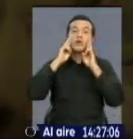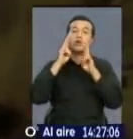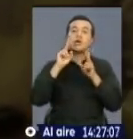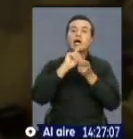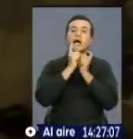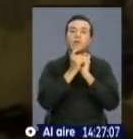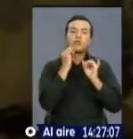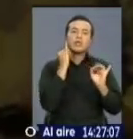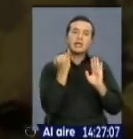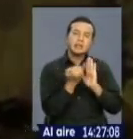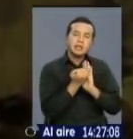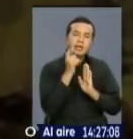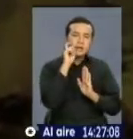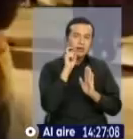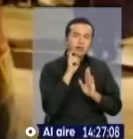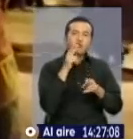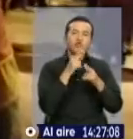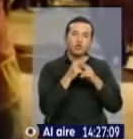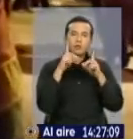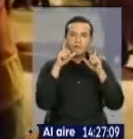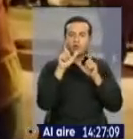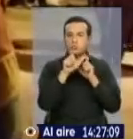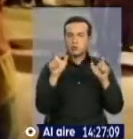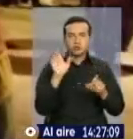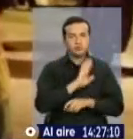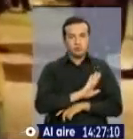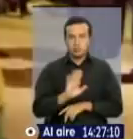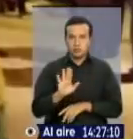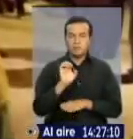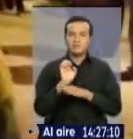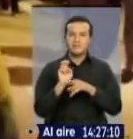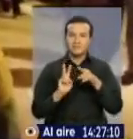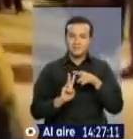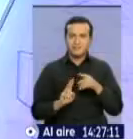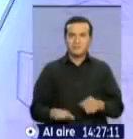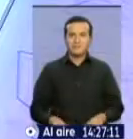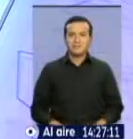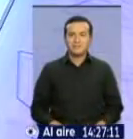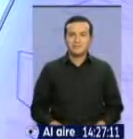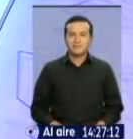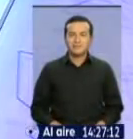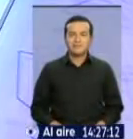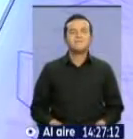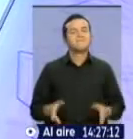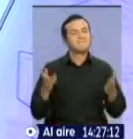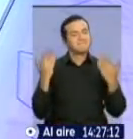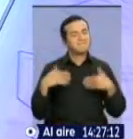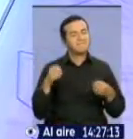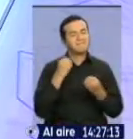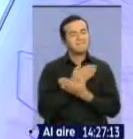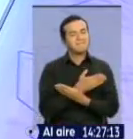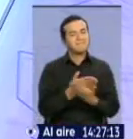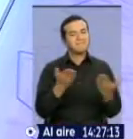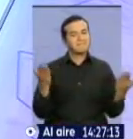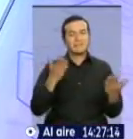cambio de identidad de género, el nombre y la imagen de las personas. Fanny Lara, Ecuador TV. Bien, así despedimos este